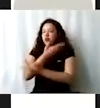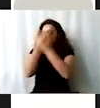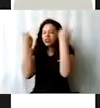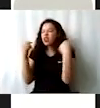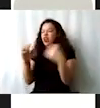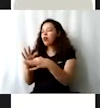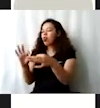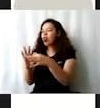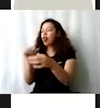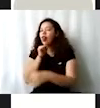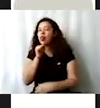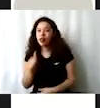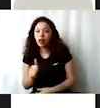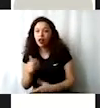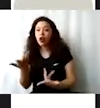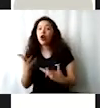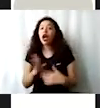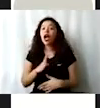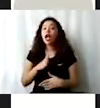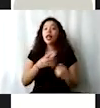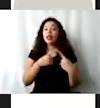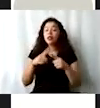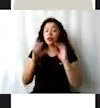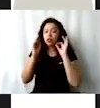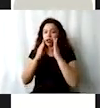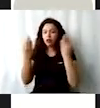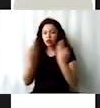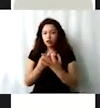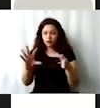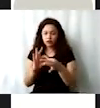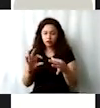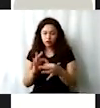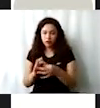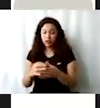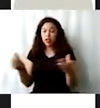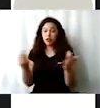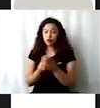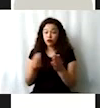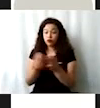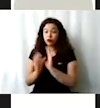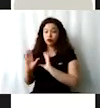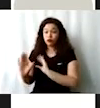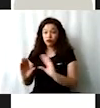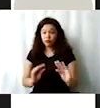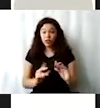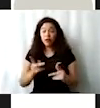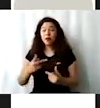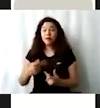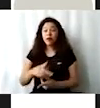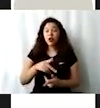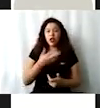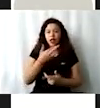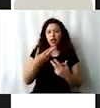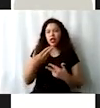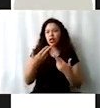simple y sencillamente hay diversas formas de hacérselo saber y entre estas capacitaciones, pero el Departamento de Recursos Humanos, que